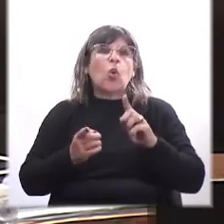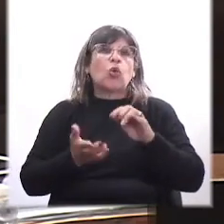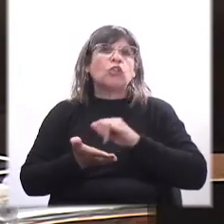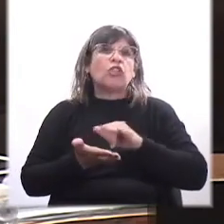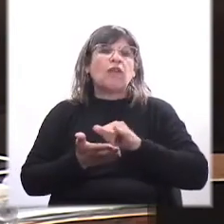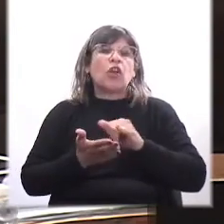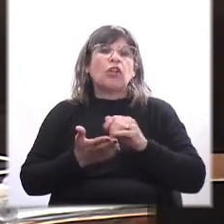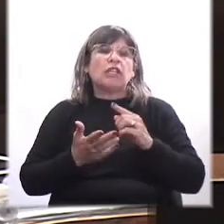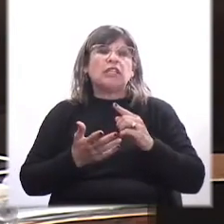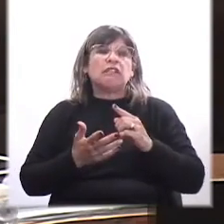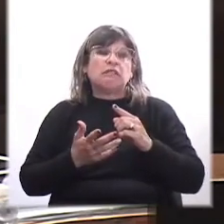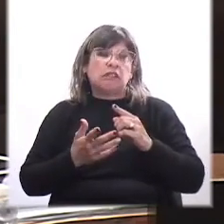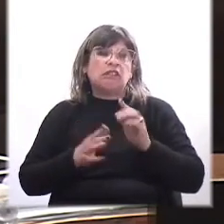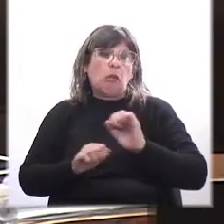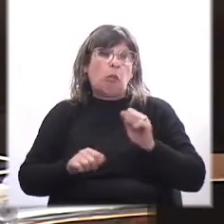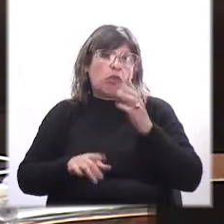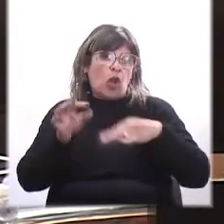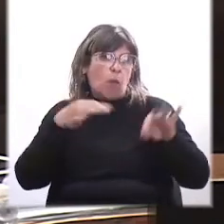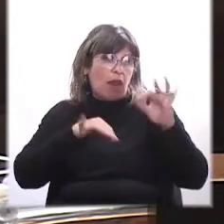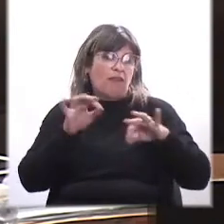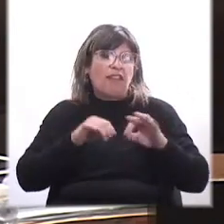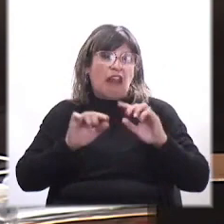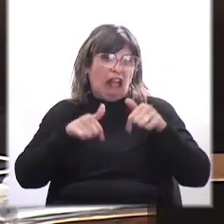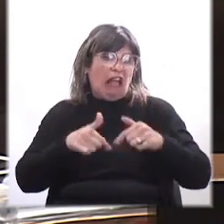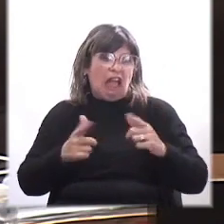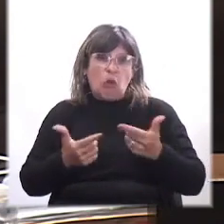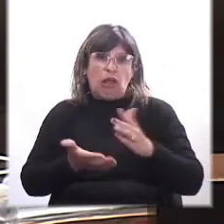para vender. Acá no hay nada.